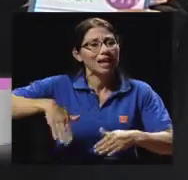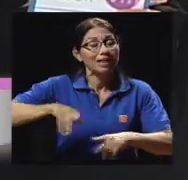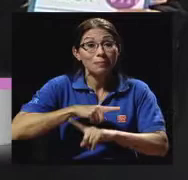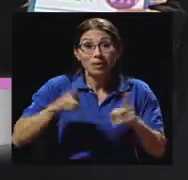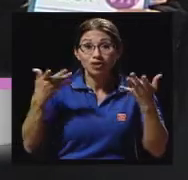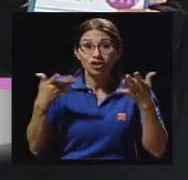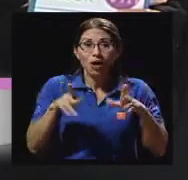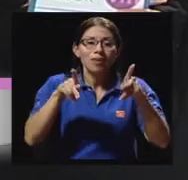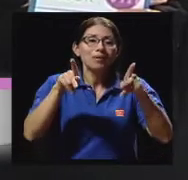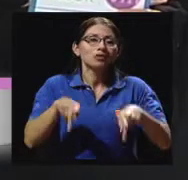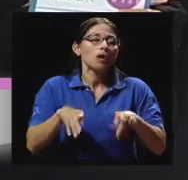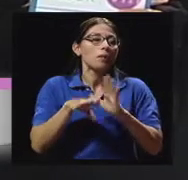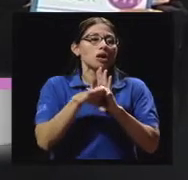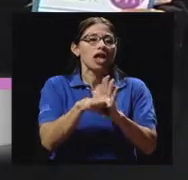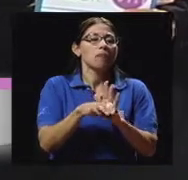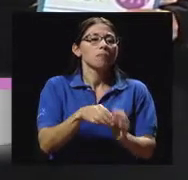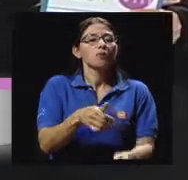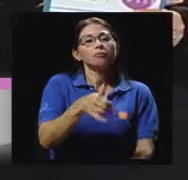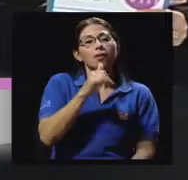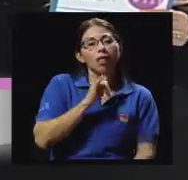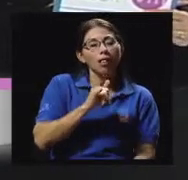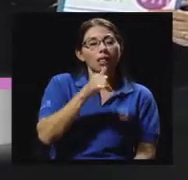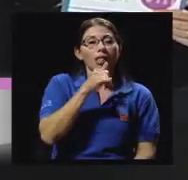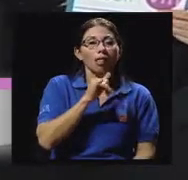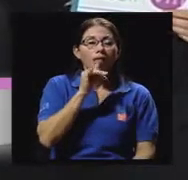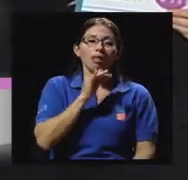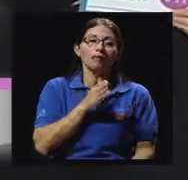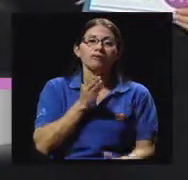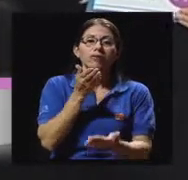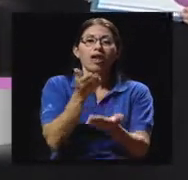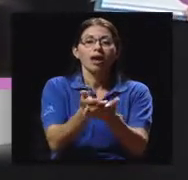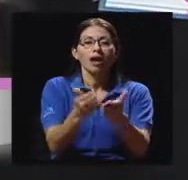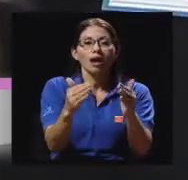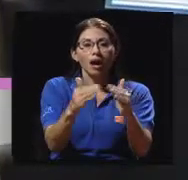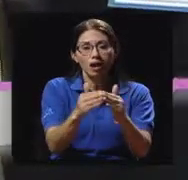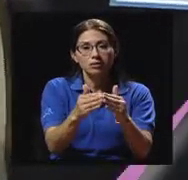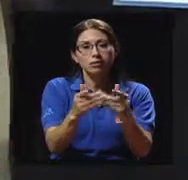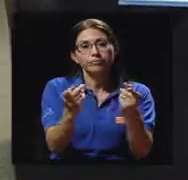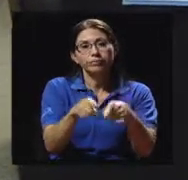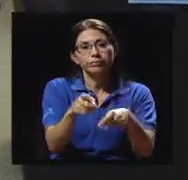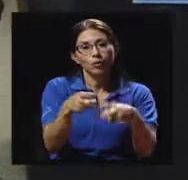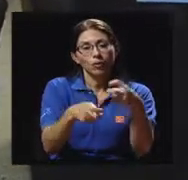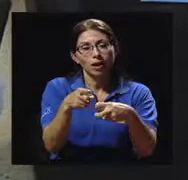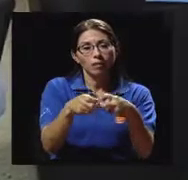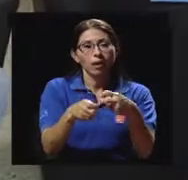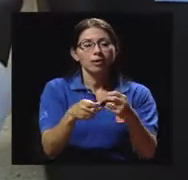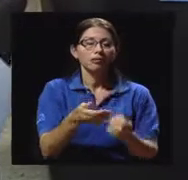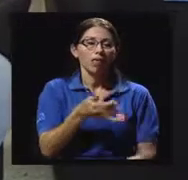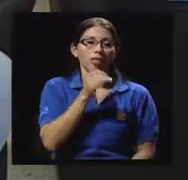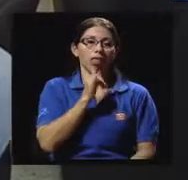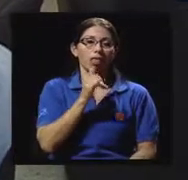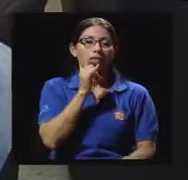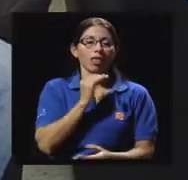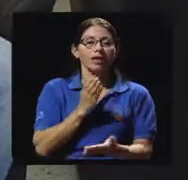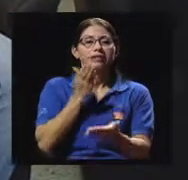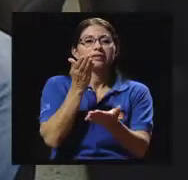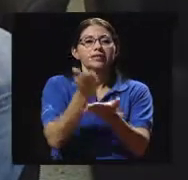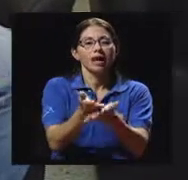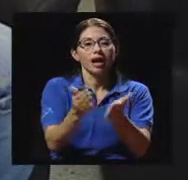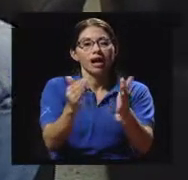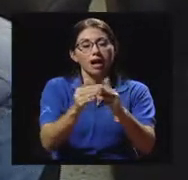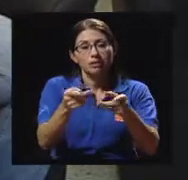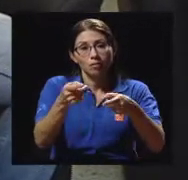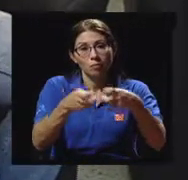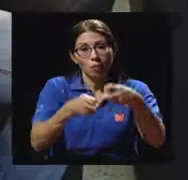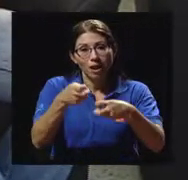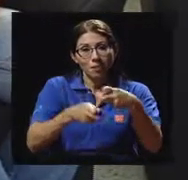casa porque llega intoxicada a repetición, uh-huh, y la esposa, los hijos están sufriendo esas consecuencias, estamos